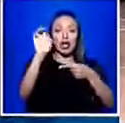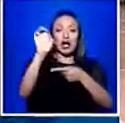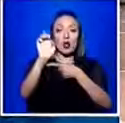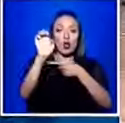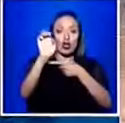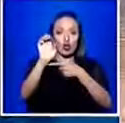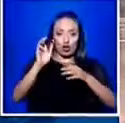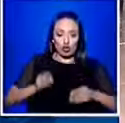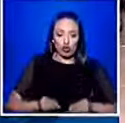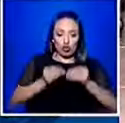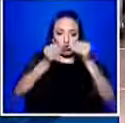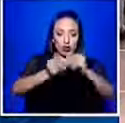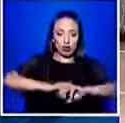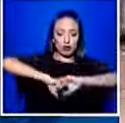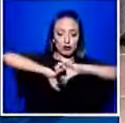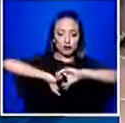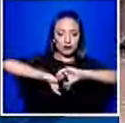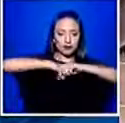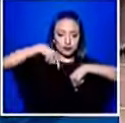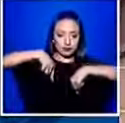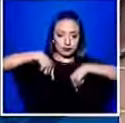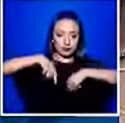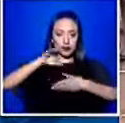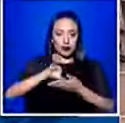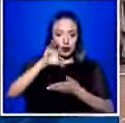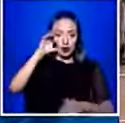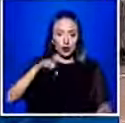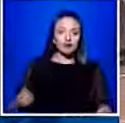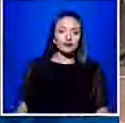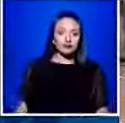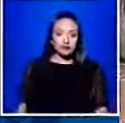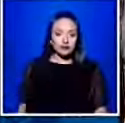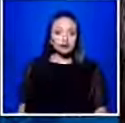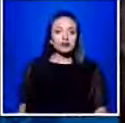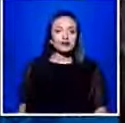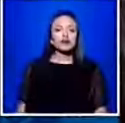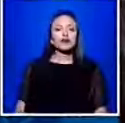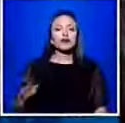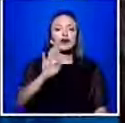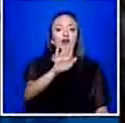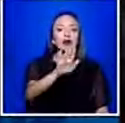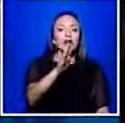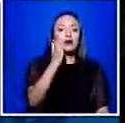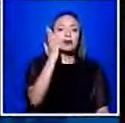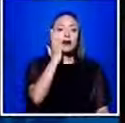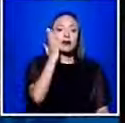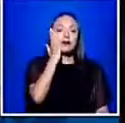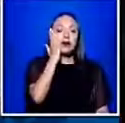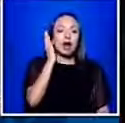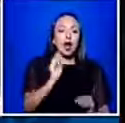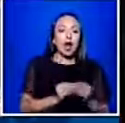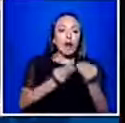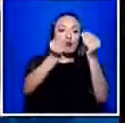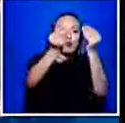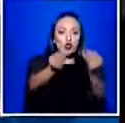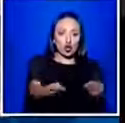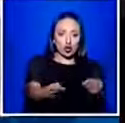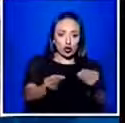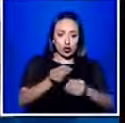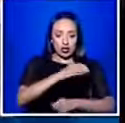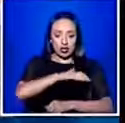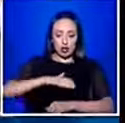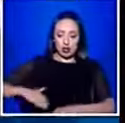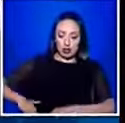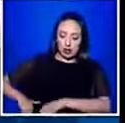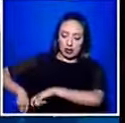de la unidad de acá de este colegio. Ya su señora madre le puso ya,